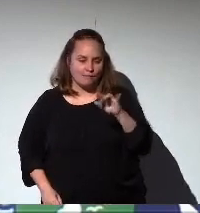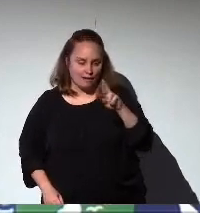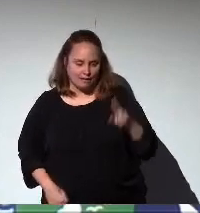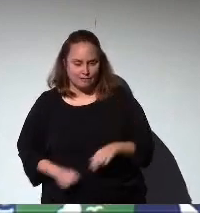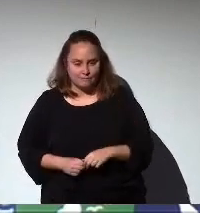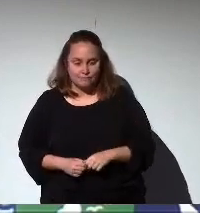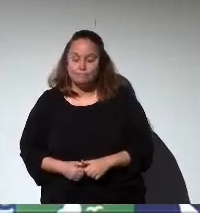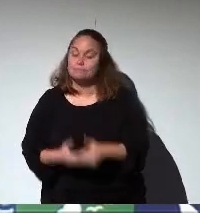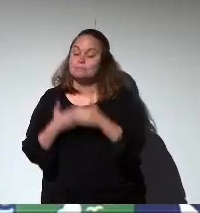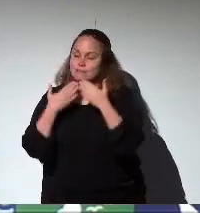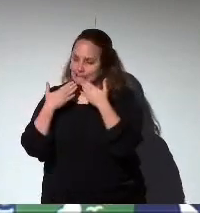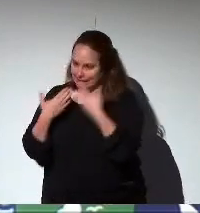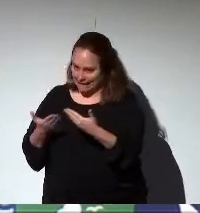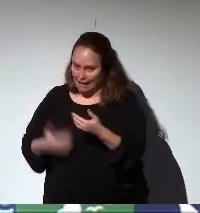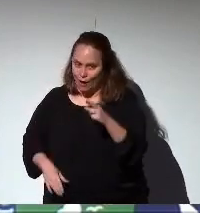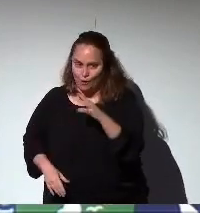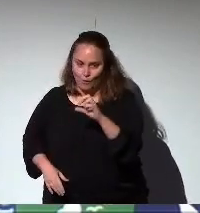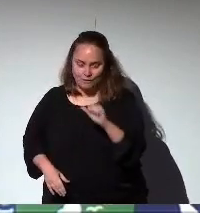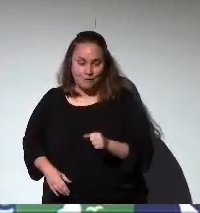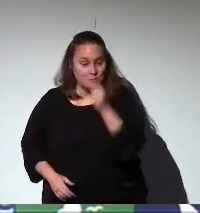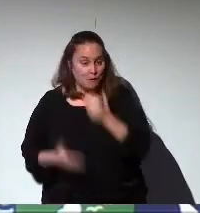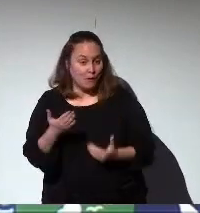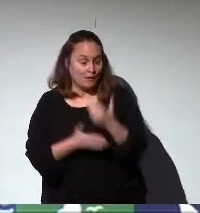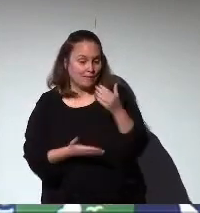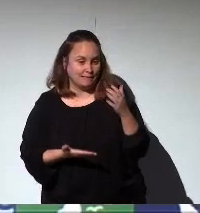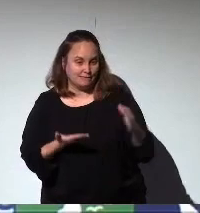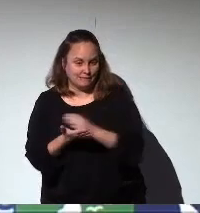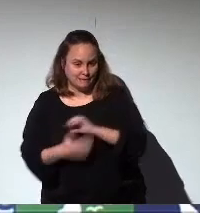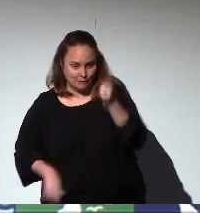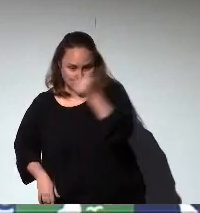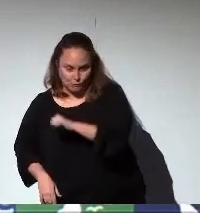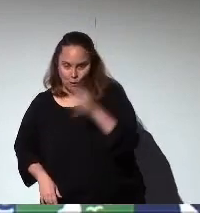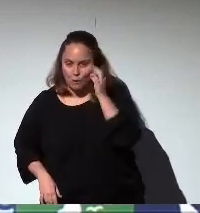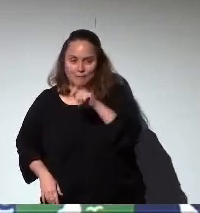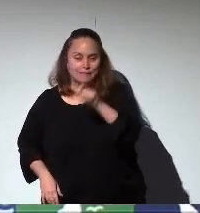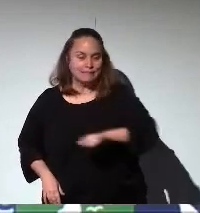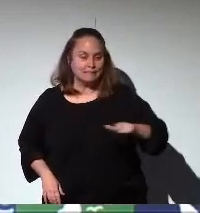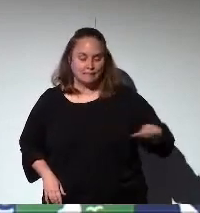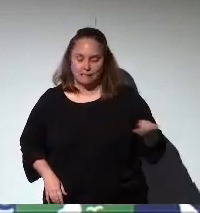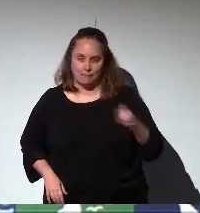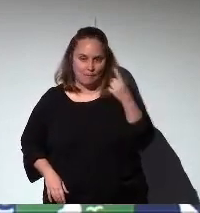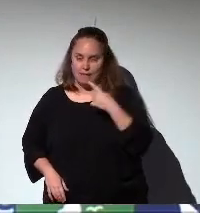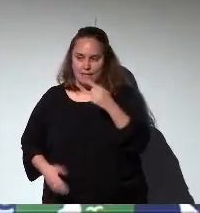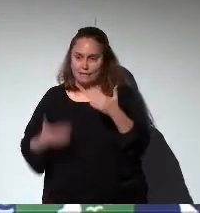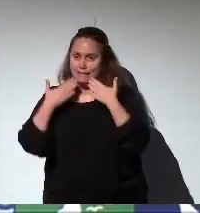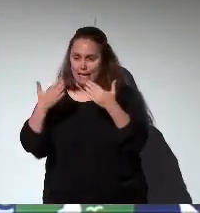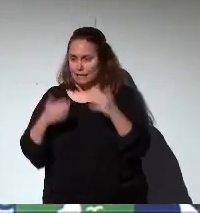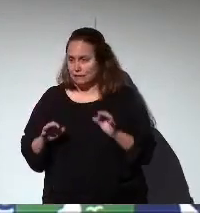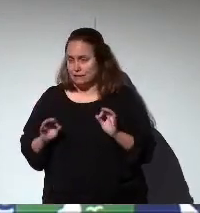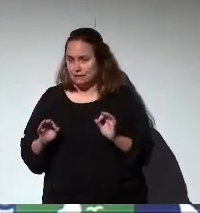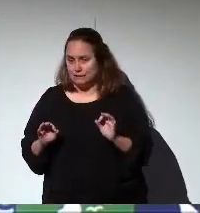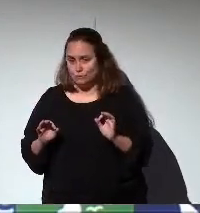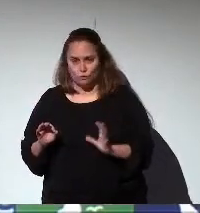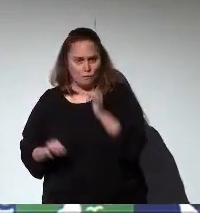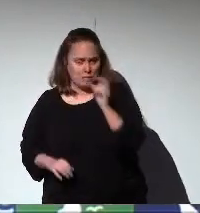días a todos y a todas. Antes que nada, agradecerles, como ya se ha hecho en varias ocasiones, pero nunca es suficiente, agradecerles